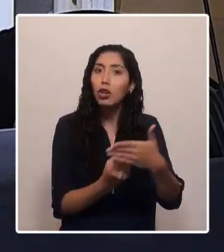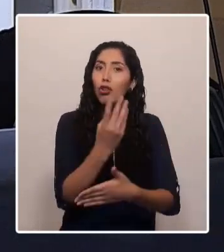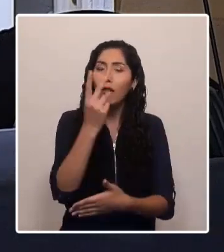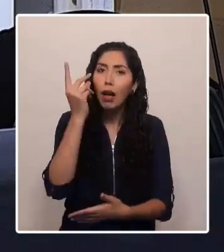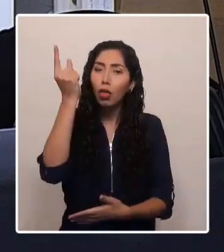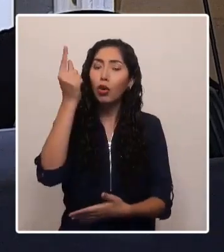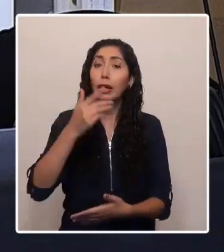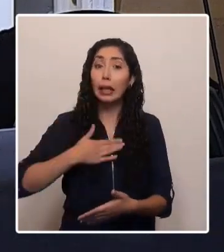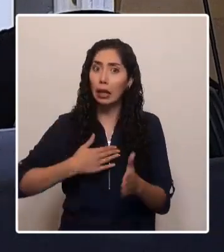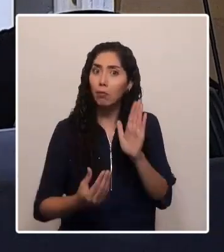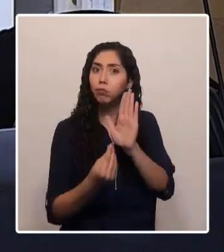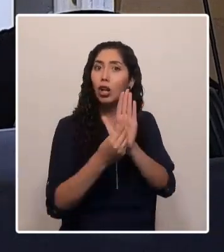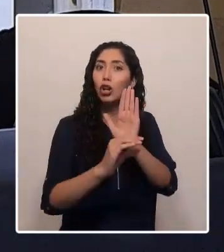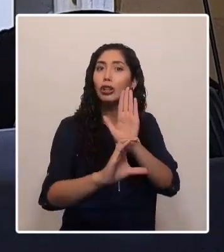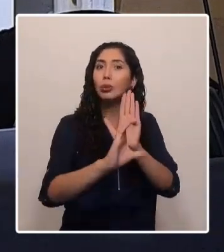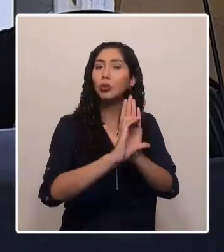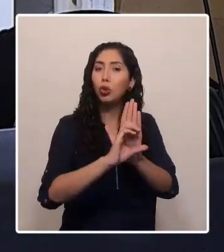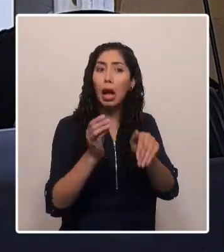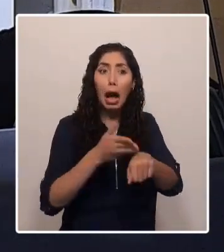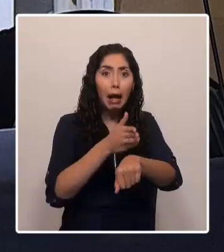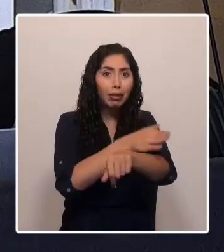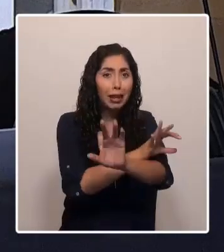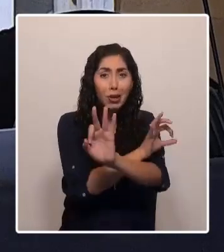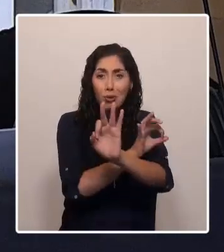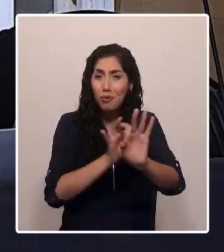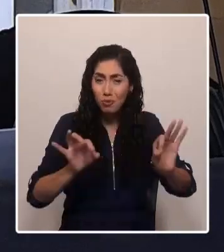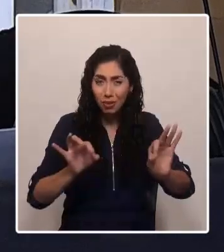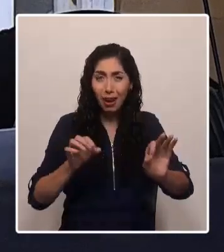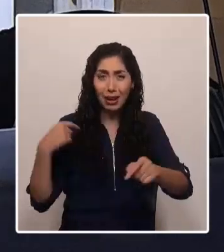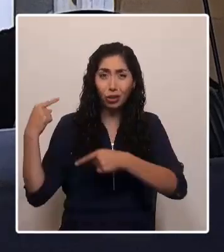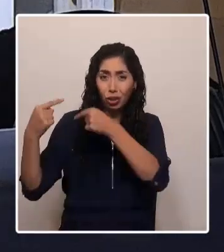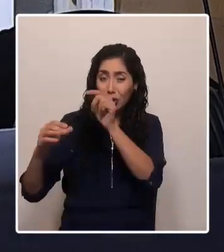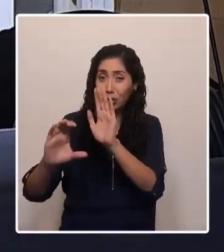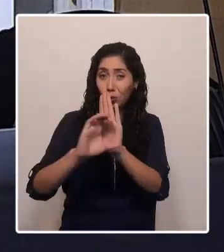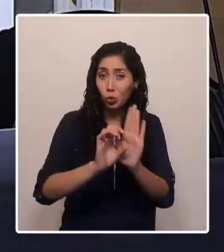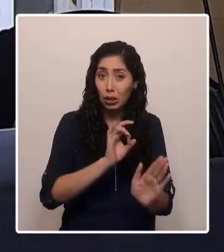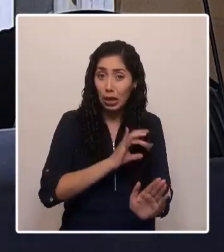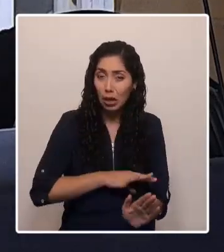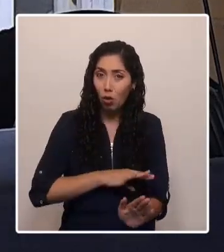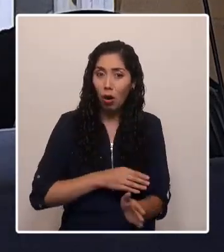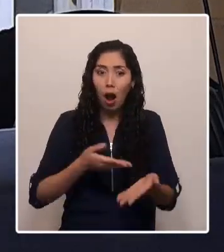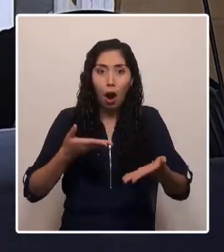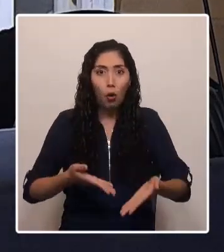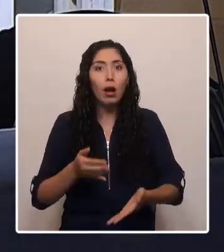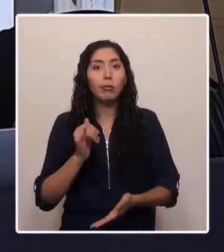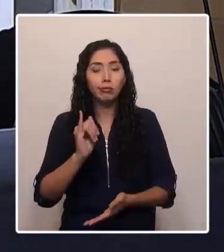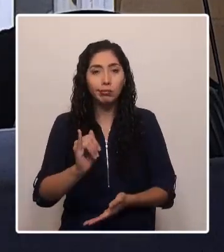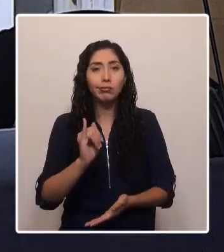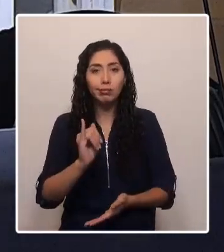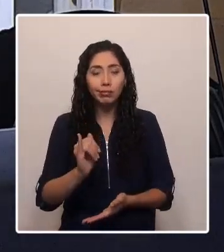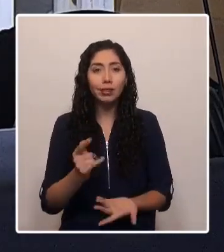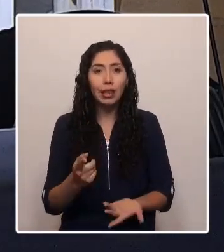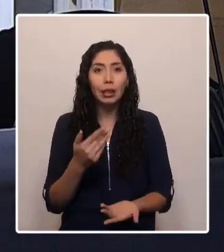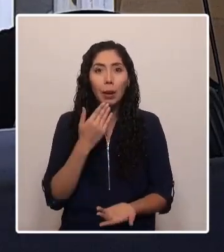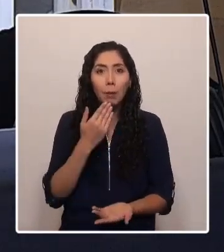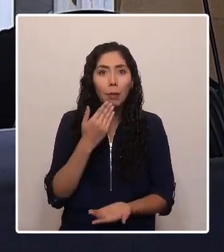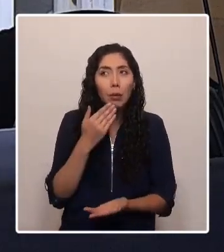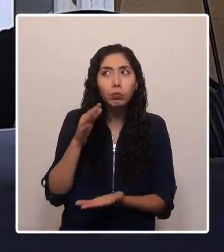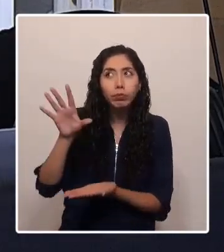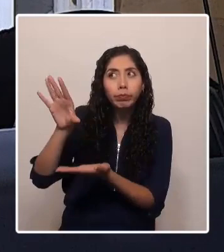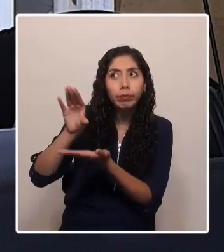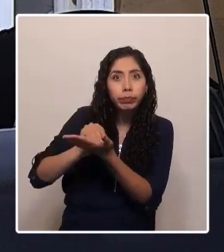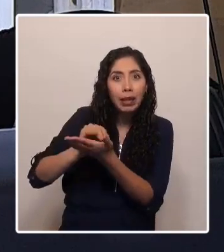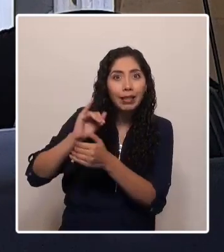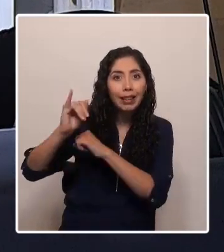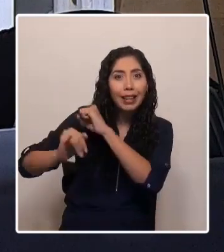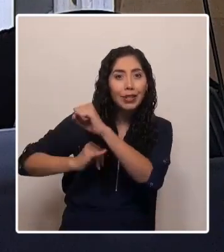han sido abordados en la historia constitucional chilena y se colocan en la avanzada en el escenario internacional. Pero es por esto